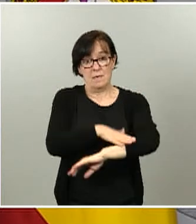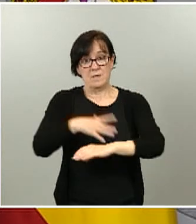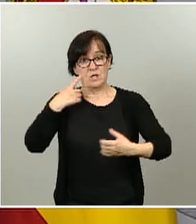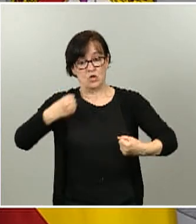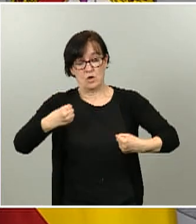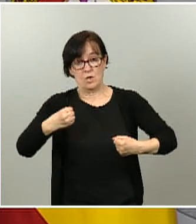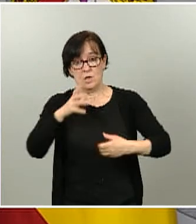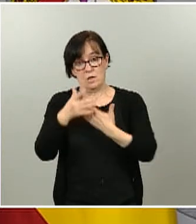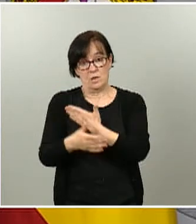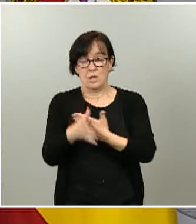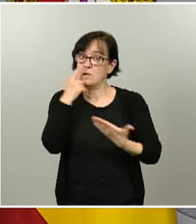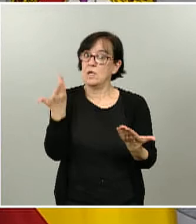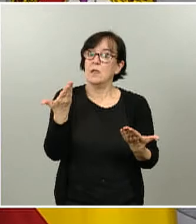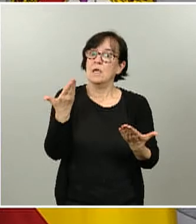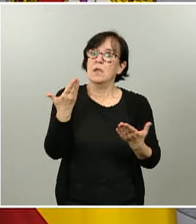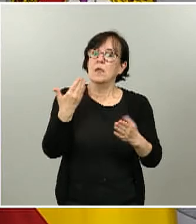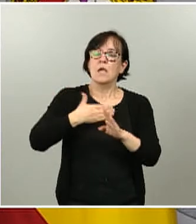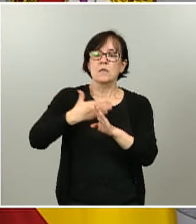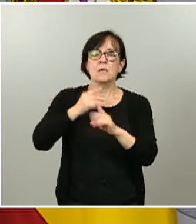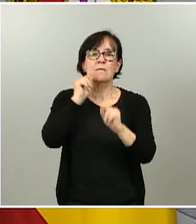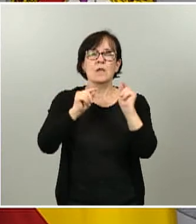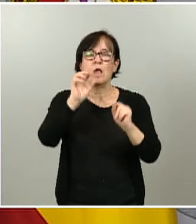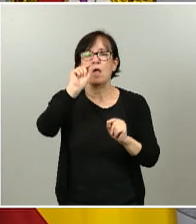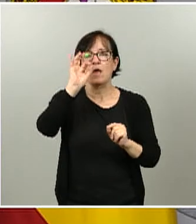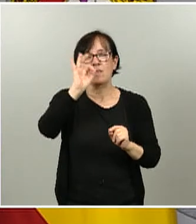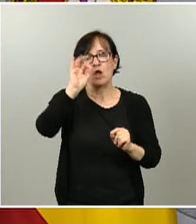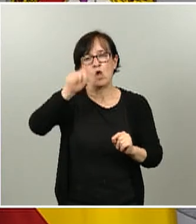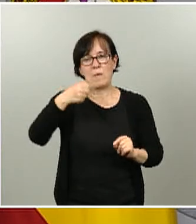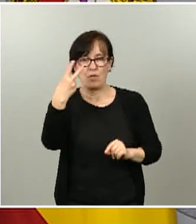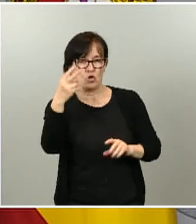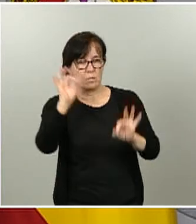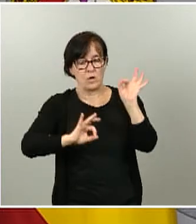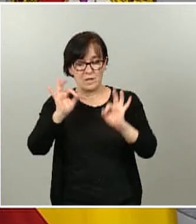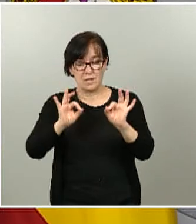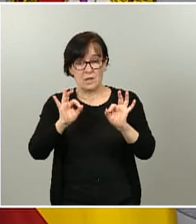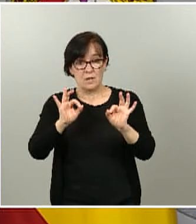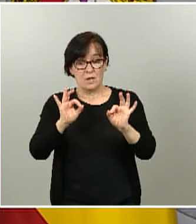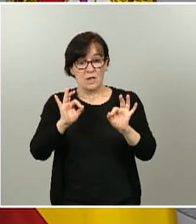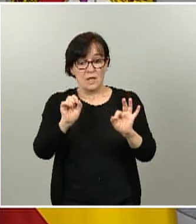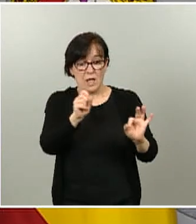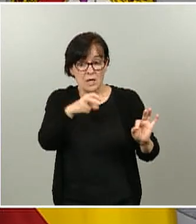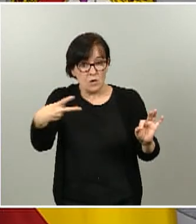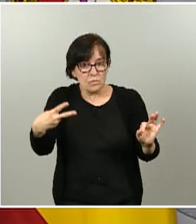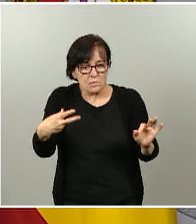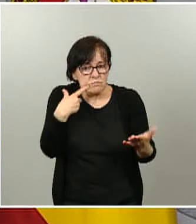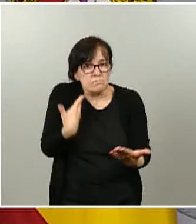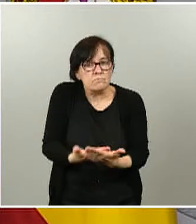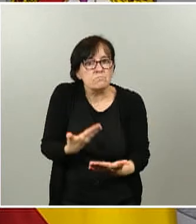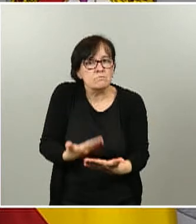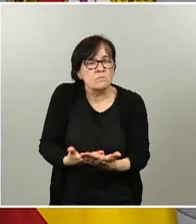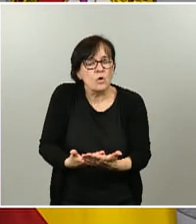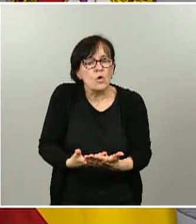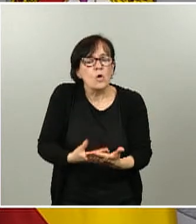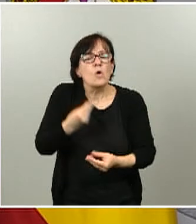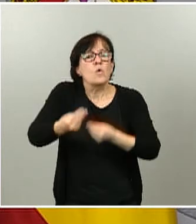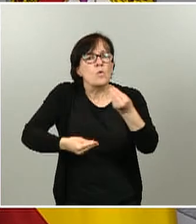de contagio está por debajo del 0,2%. Yo creo que los resultados avalan la utilidad y el éxito del estado